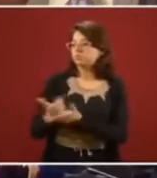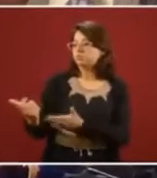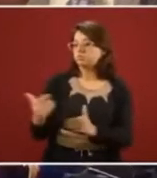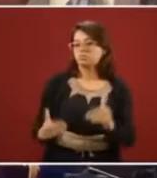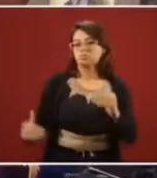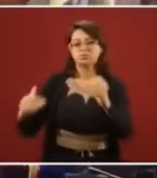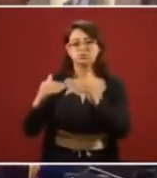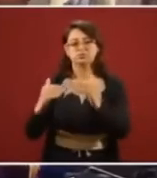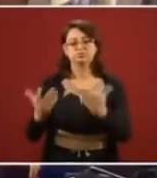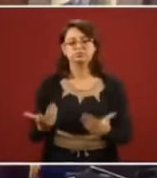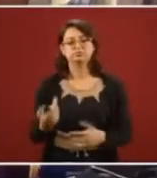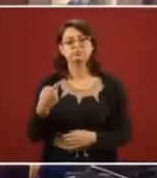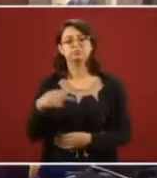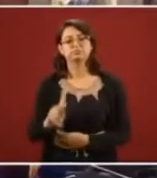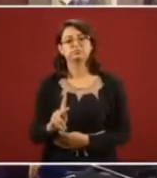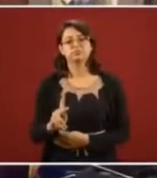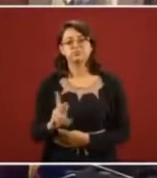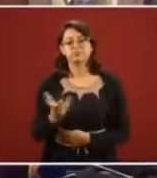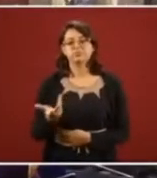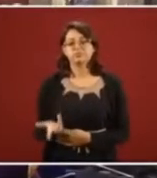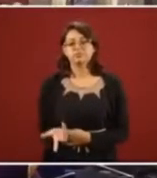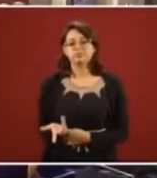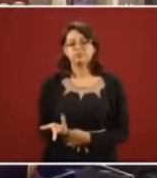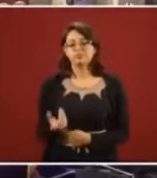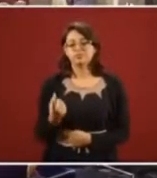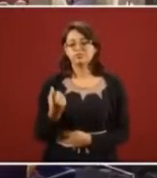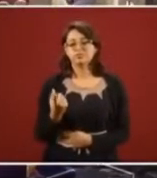pero no salían